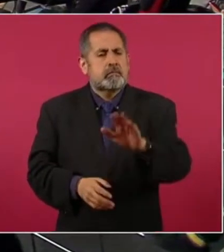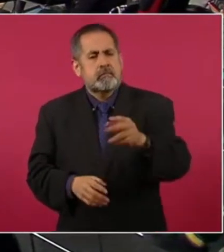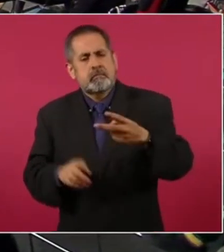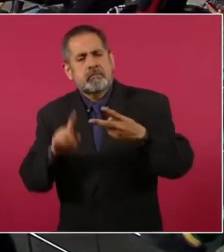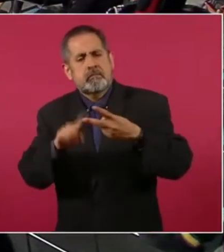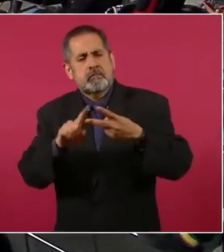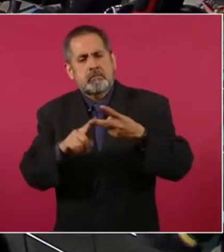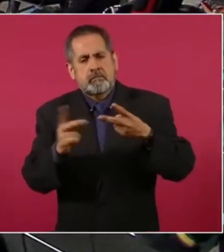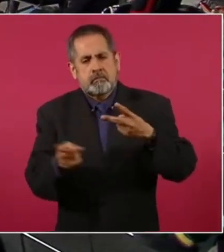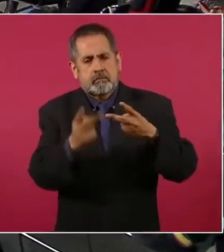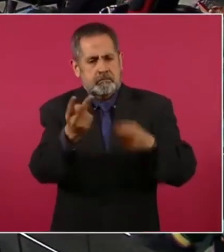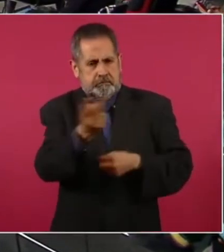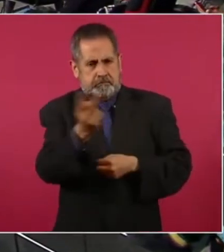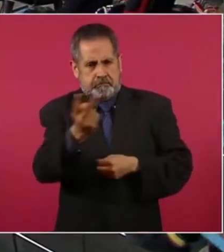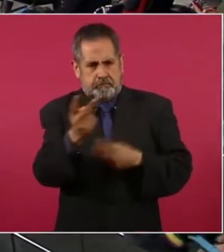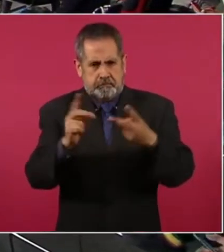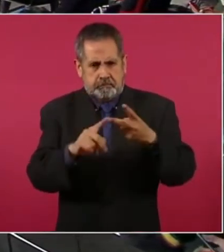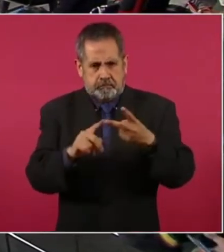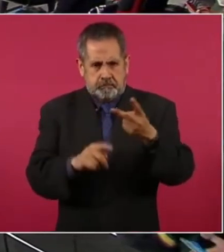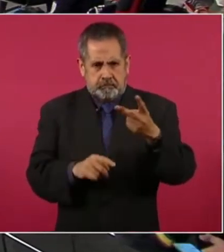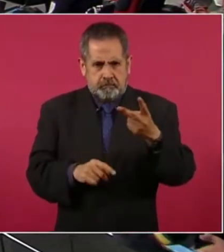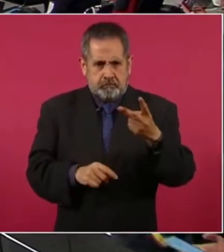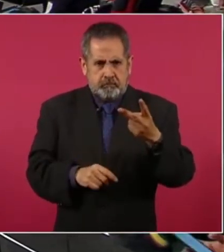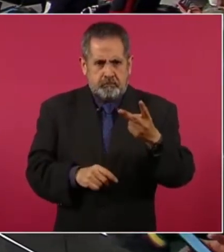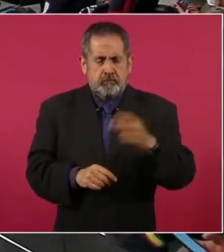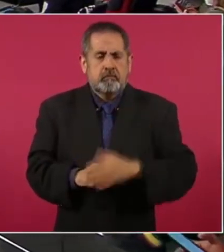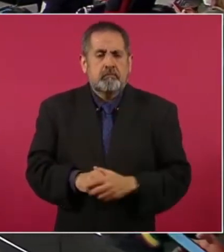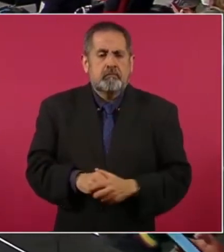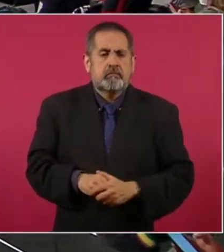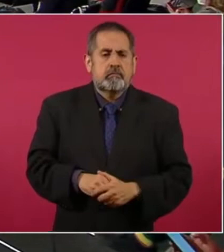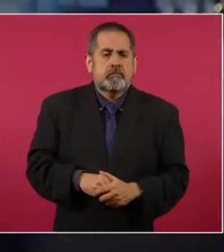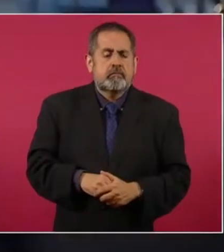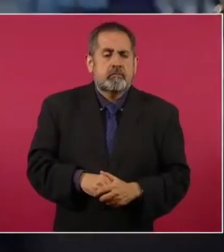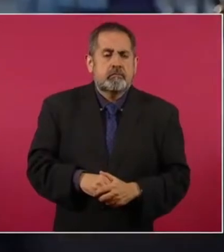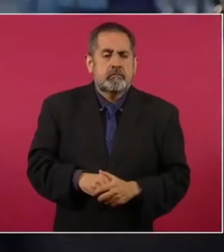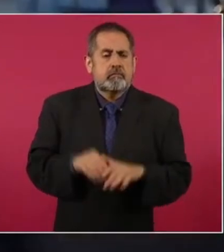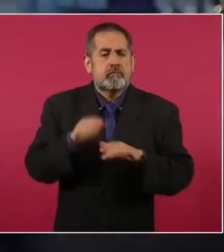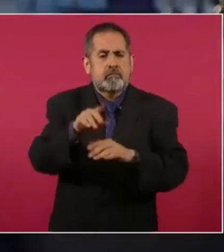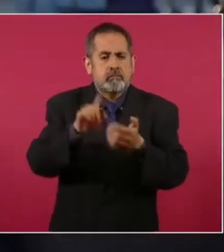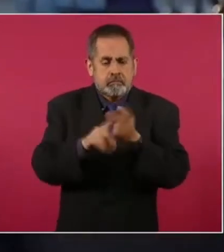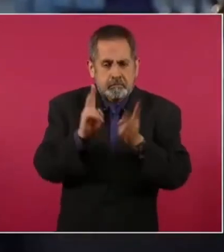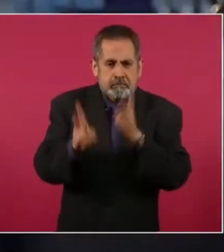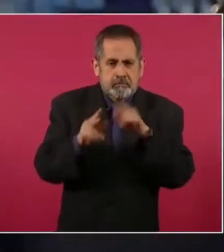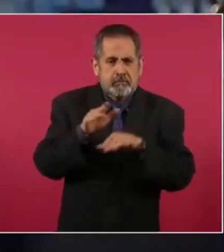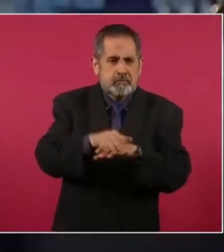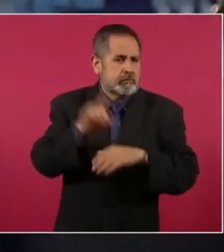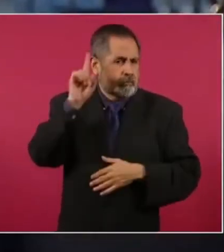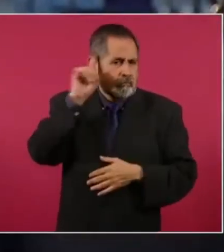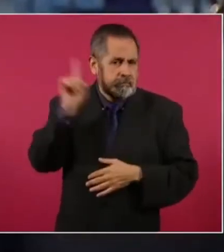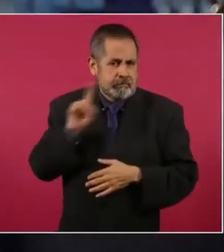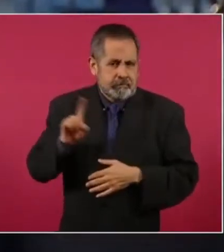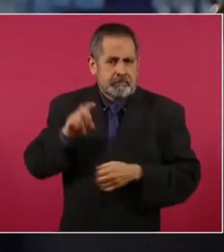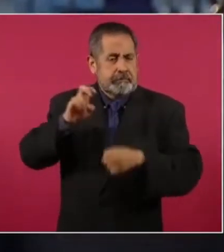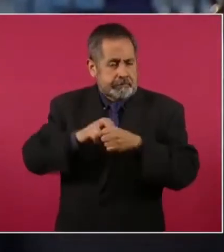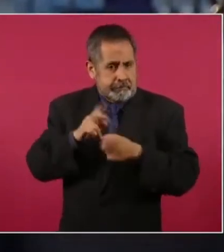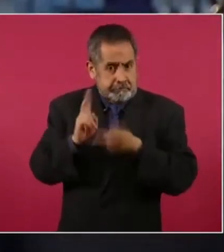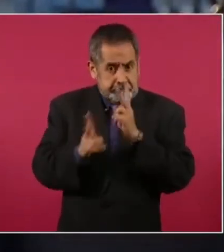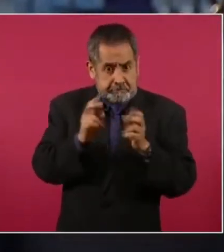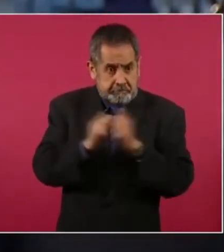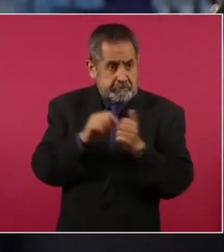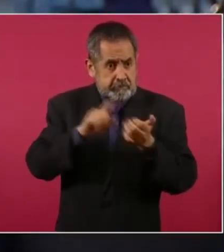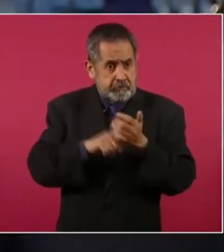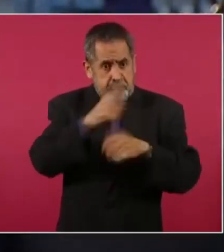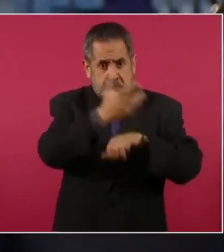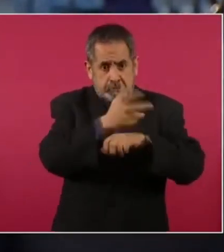segunda pregunta para ambos. ¿Se abordó el tema de Zacatecas, el plan de seguridad de Zacatecas con